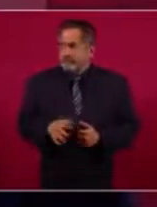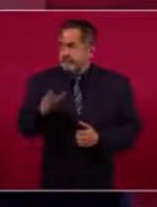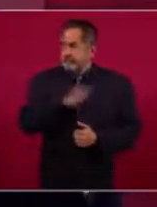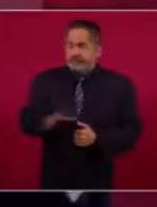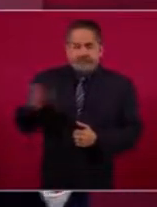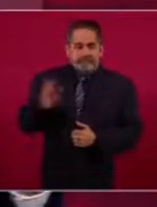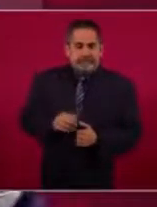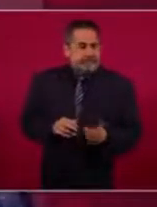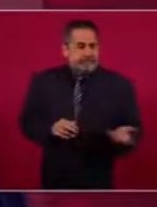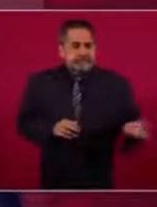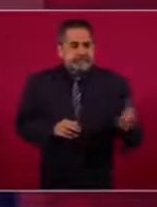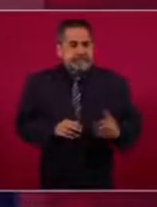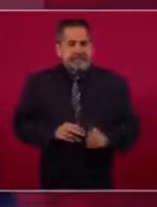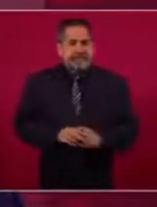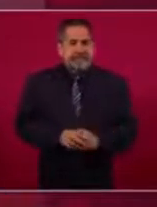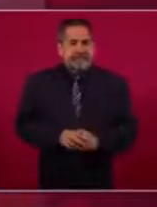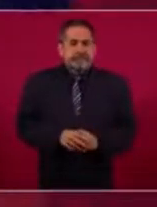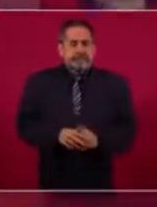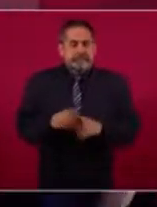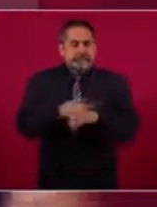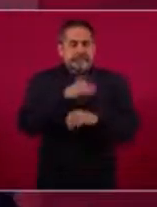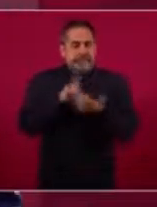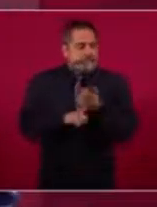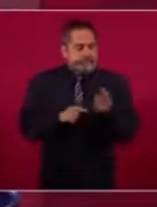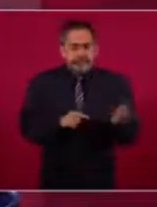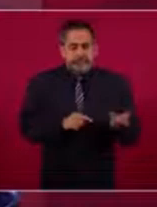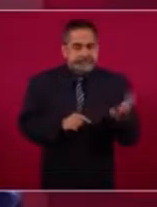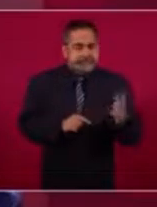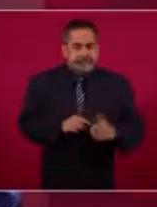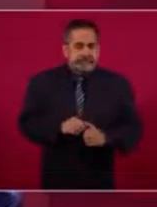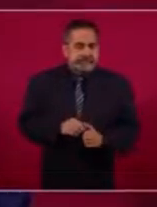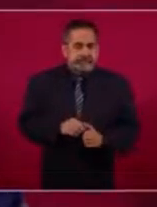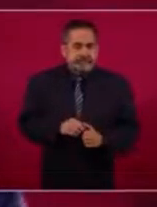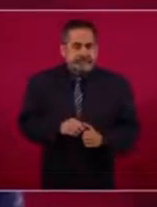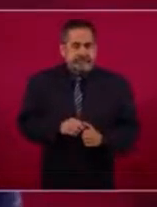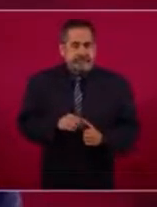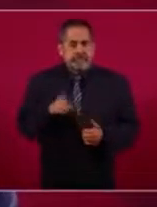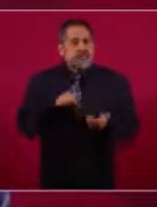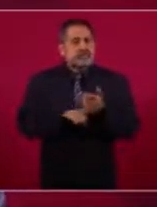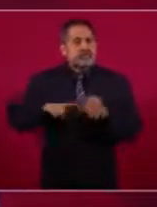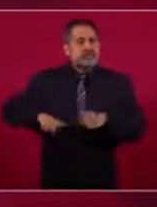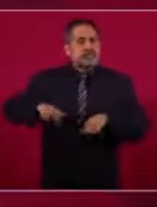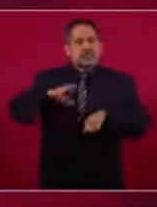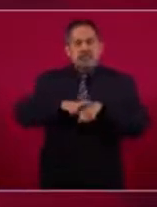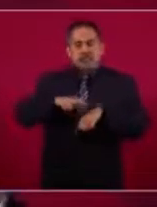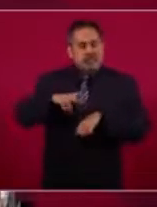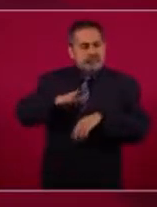extraordinarios, porque por lo general los gobernadores